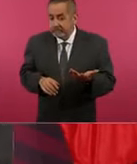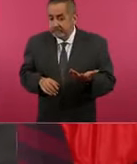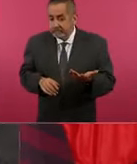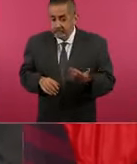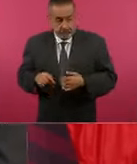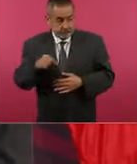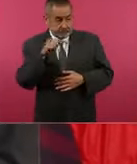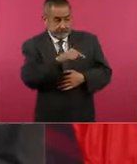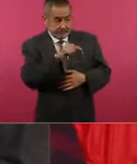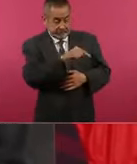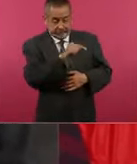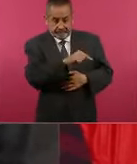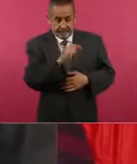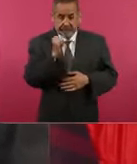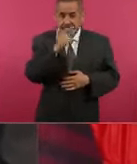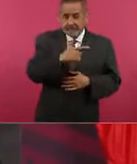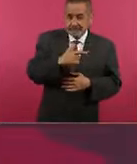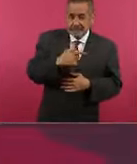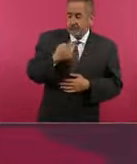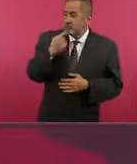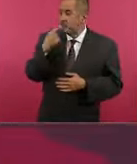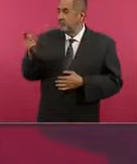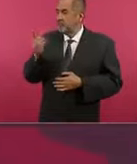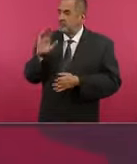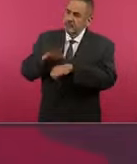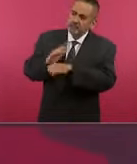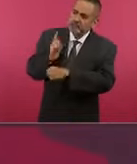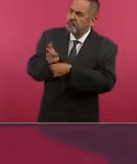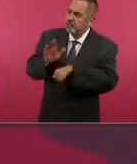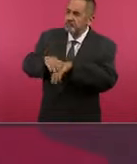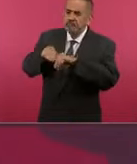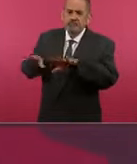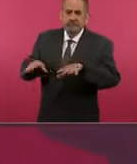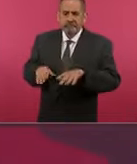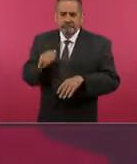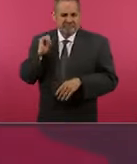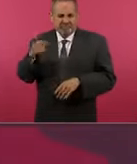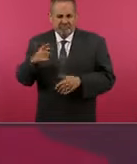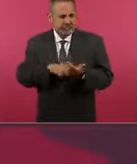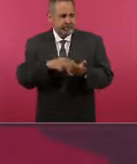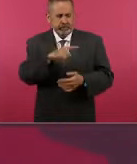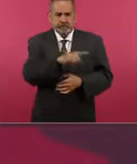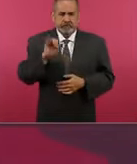¿Hubo alguna actuación de este instituto?